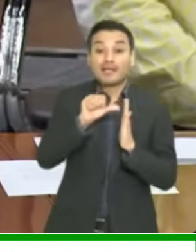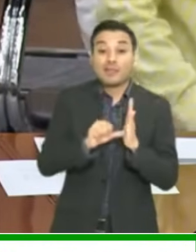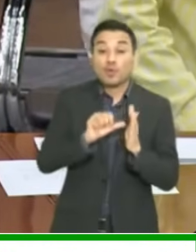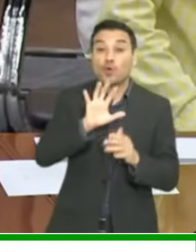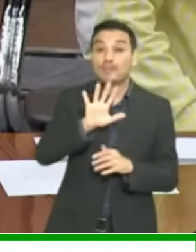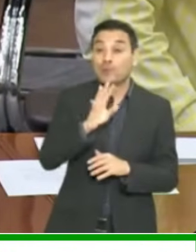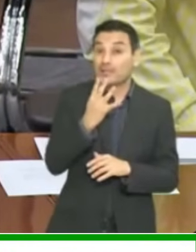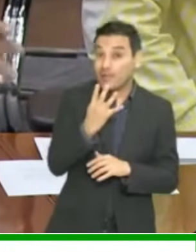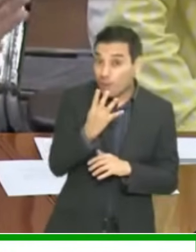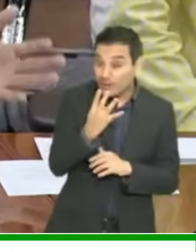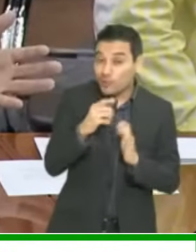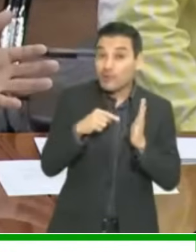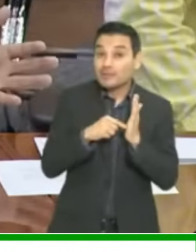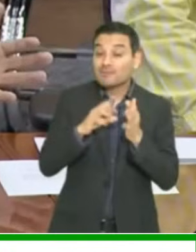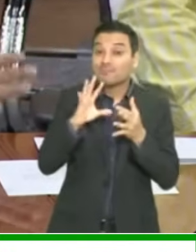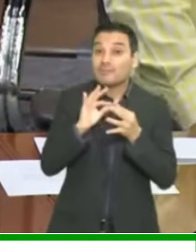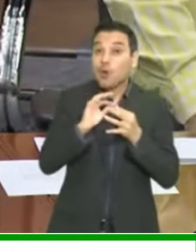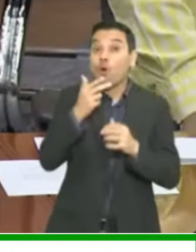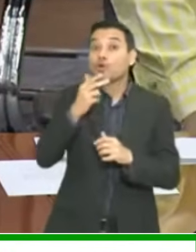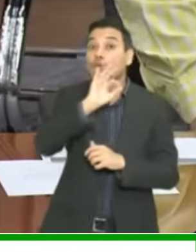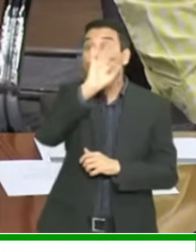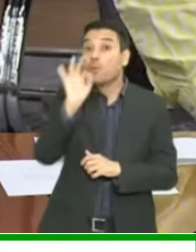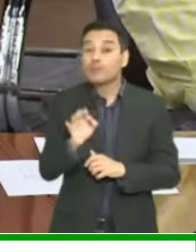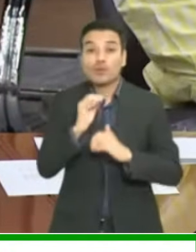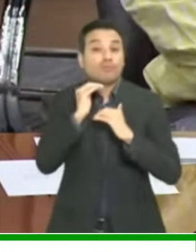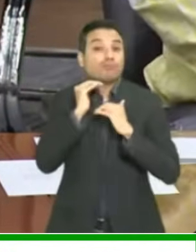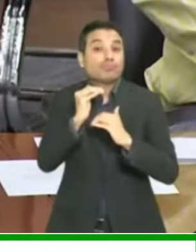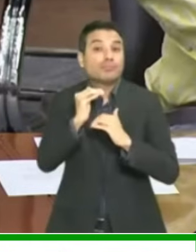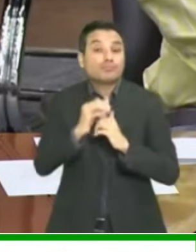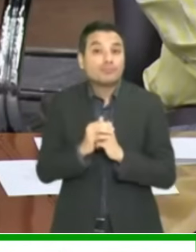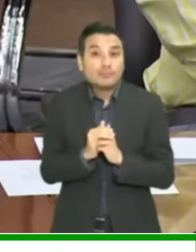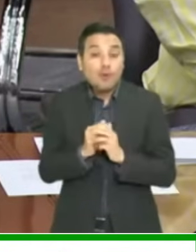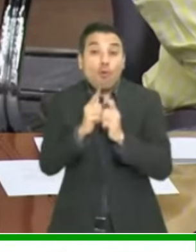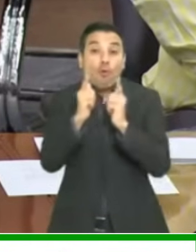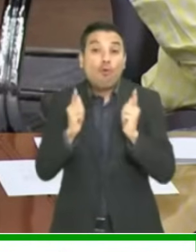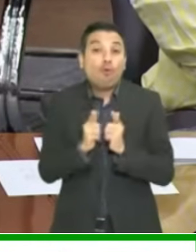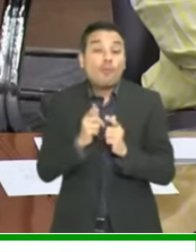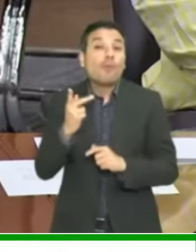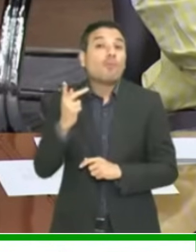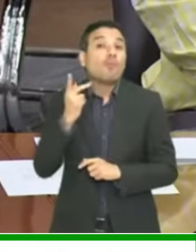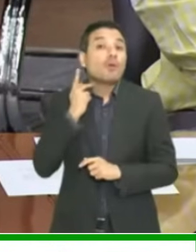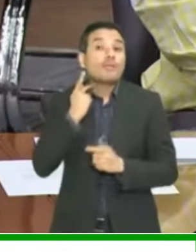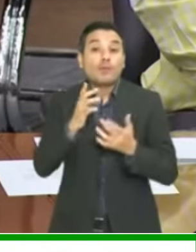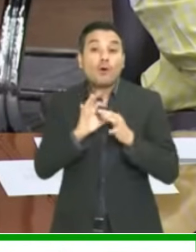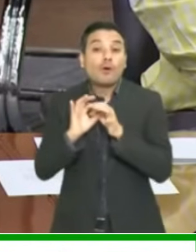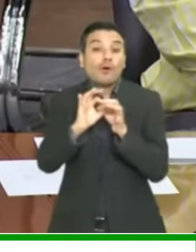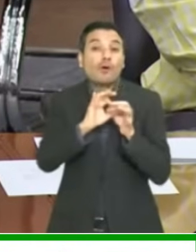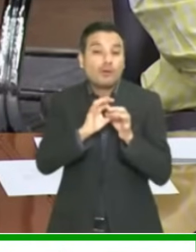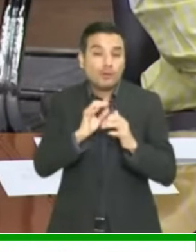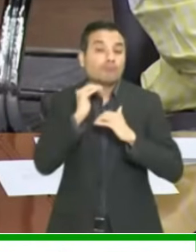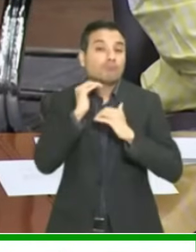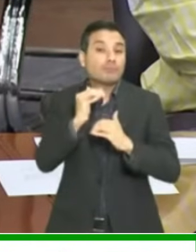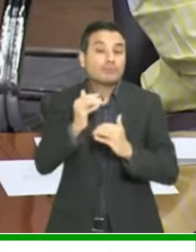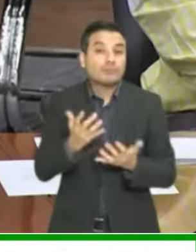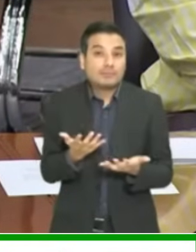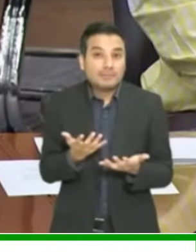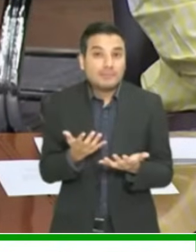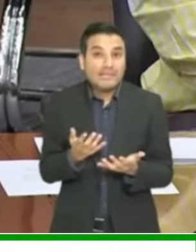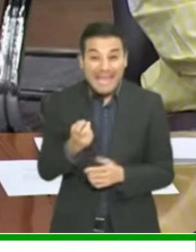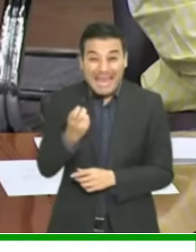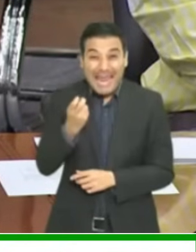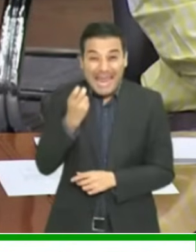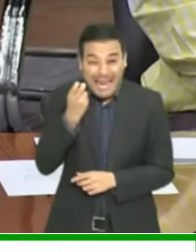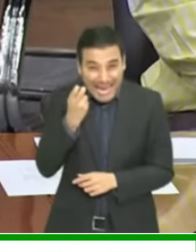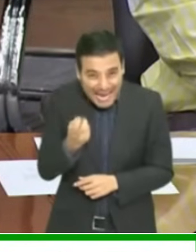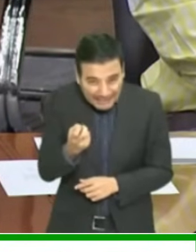de una sobrerepresentación del 8%, aplicada a la coalición o a los partidos políticos que conformaron la coalición que ganó. Entonces, esta es